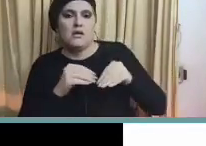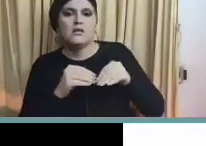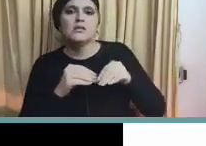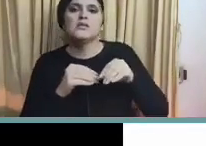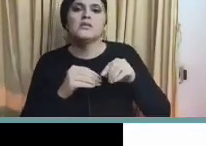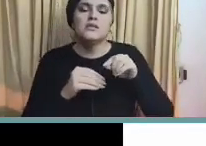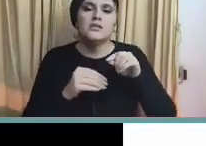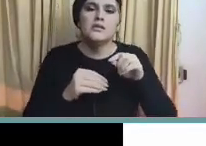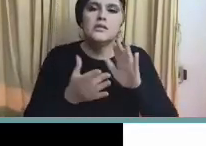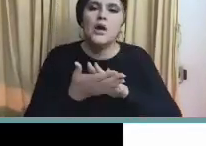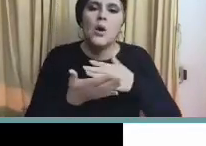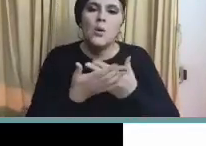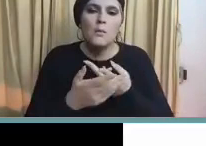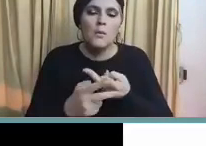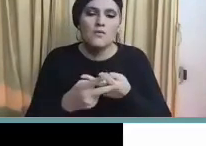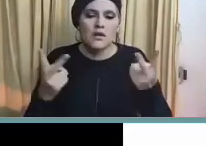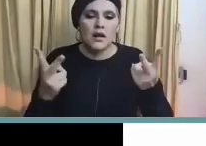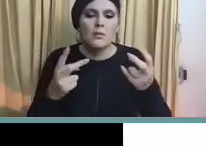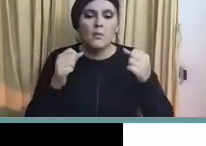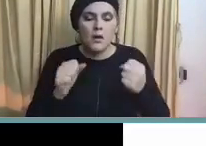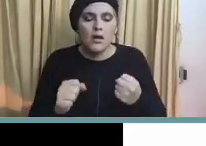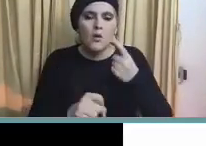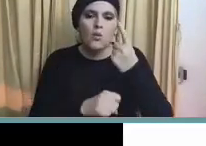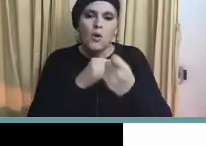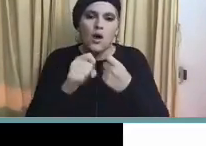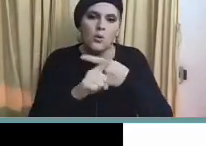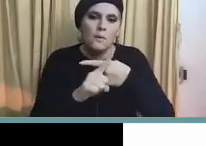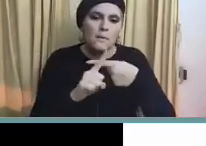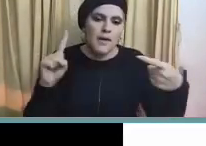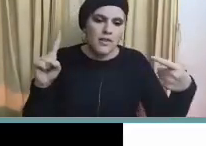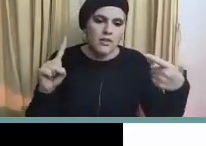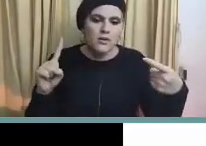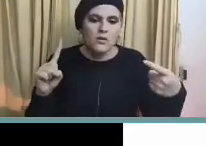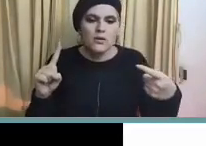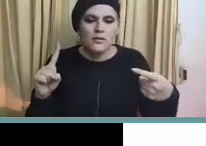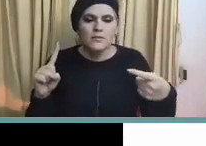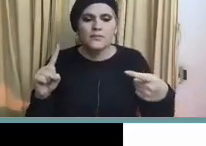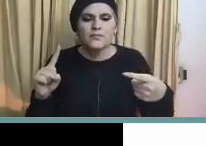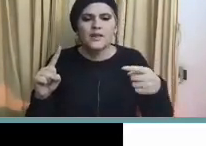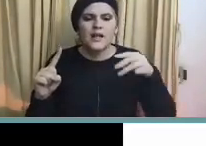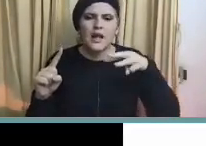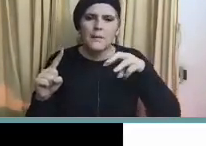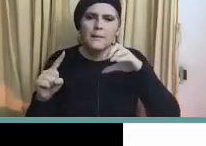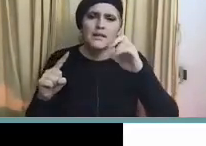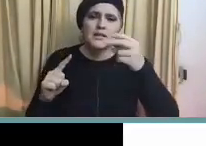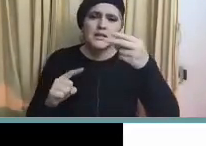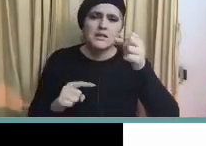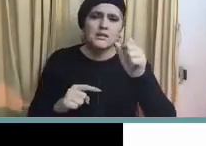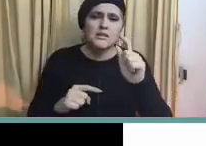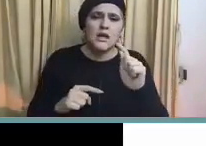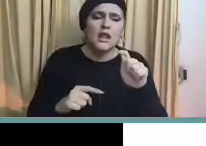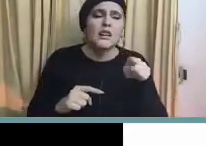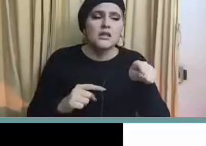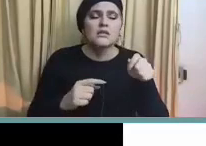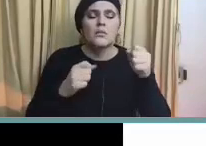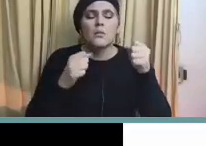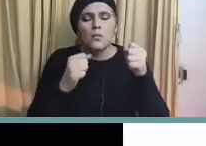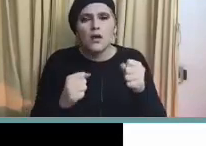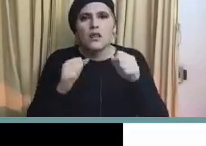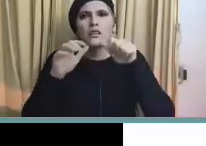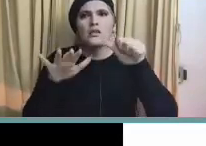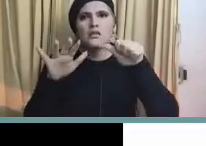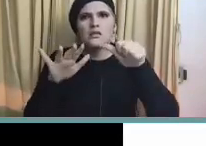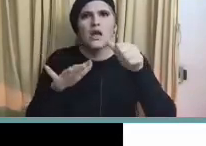al año y medio. El MChat está validado entre los 16 y los 30 meses. Y la